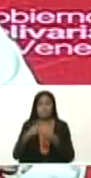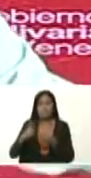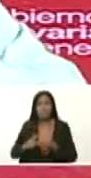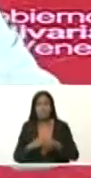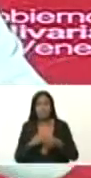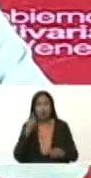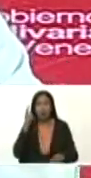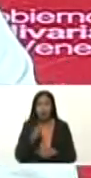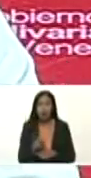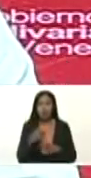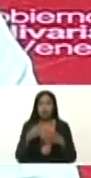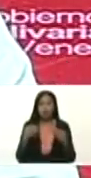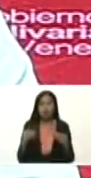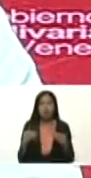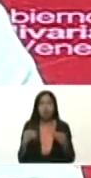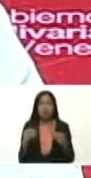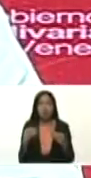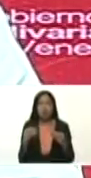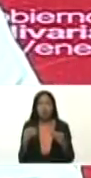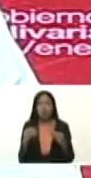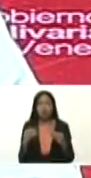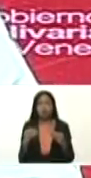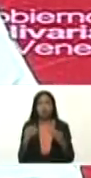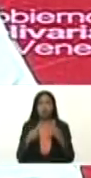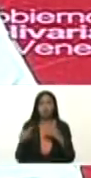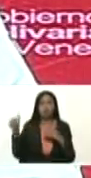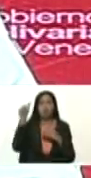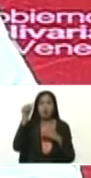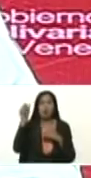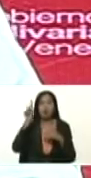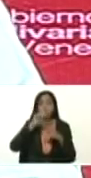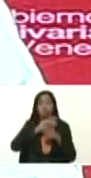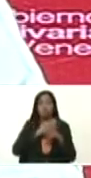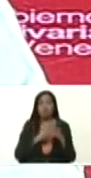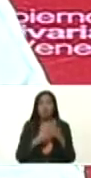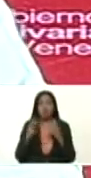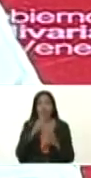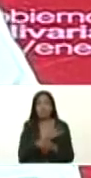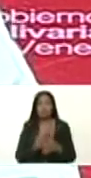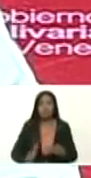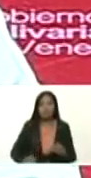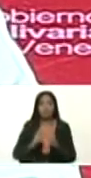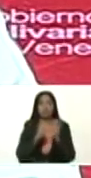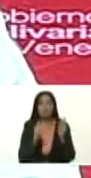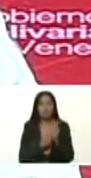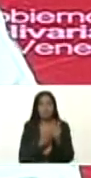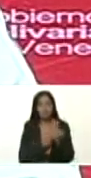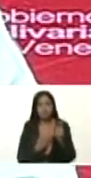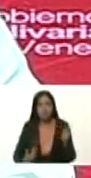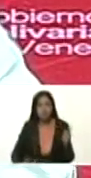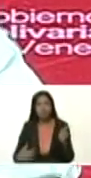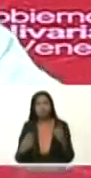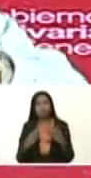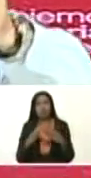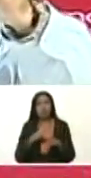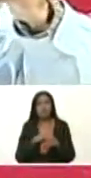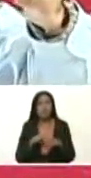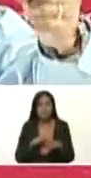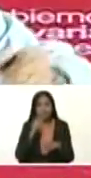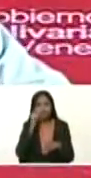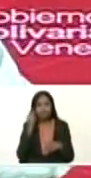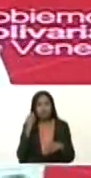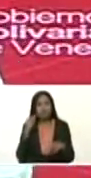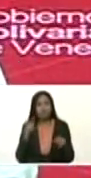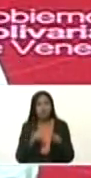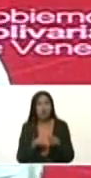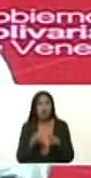obligatoria por todas las instancias, desde el más alto nivel del poder, en la presidencia, la vicepresidencia, los ministros, las presidencias